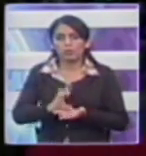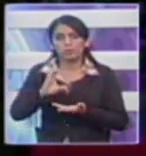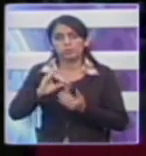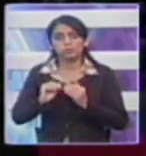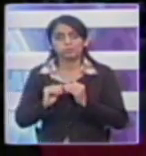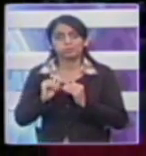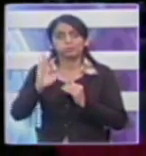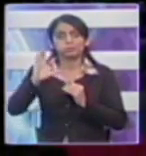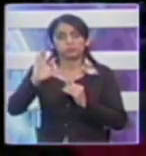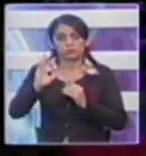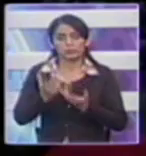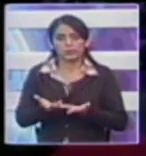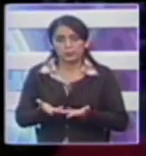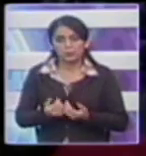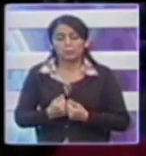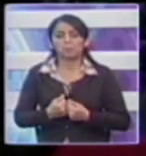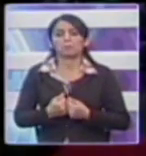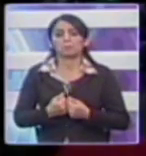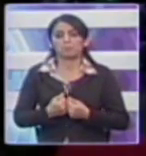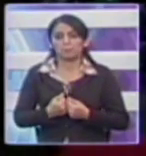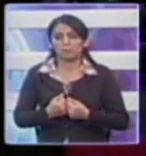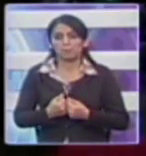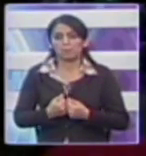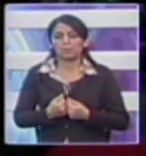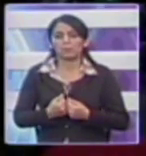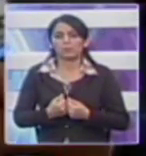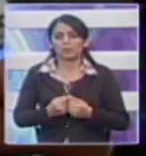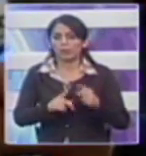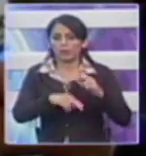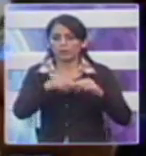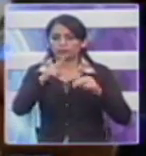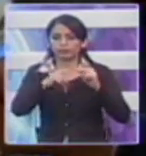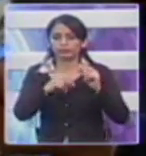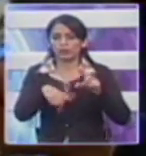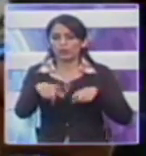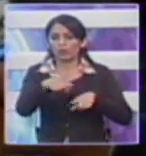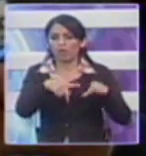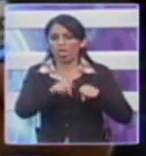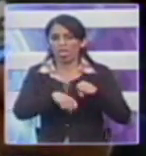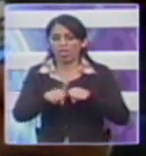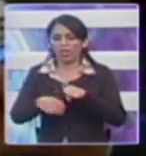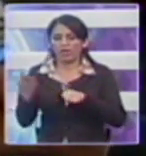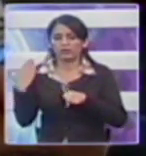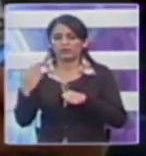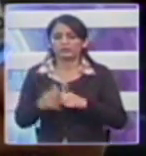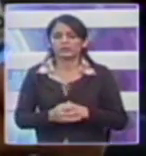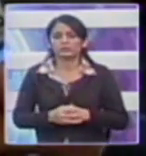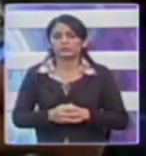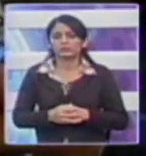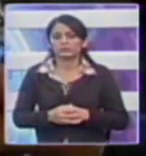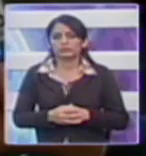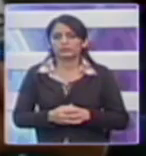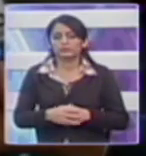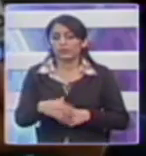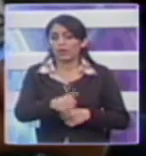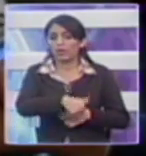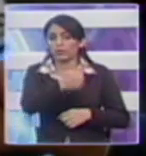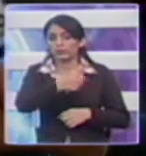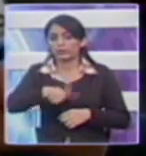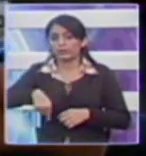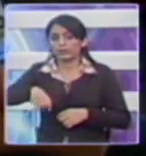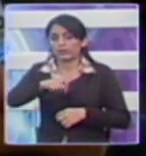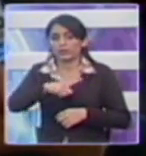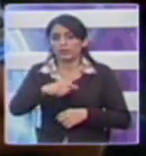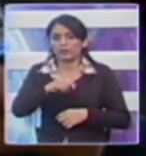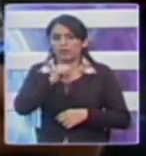que realmente se ha invertido en la reconstrucción de las áreas afectadas. No hay interés por parte del Ejecutivo y de los responsables